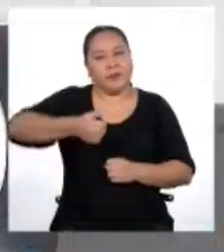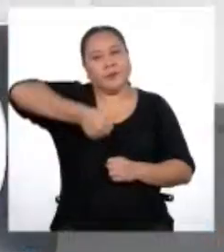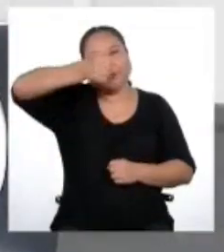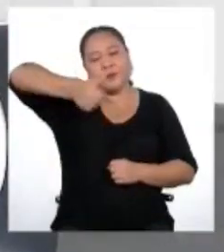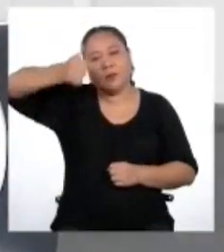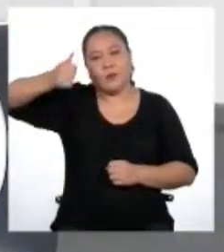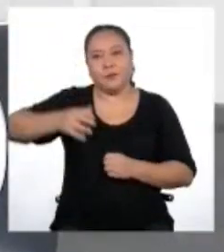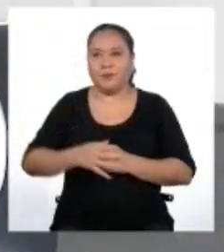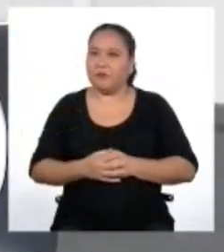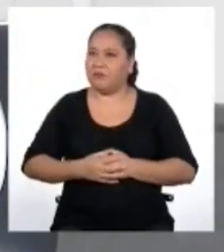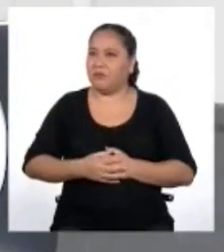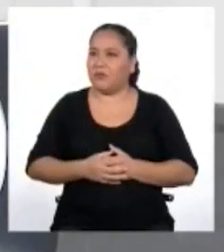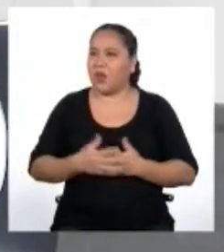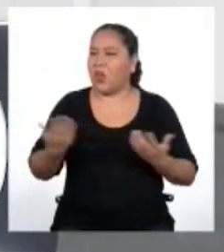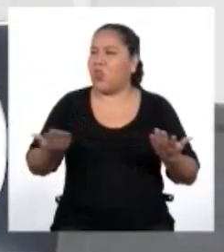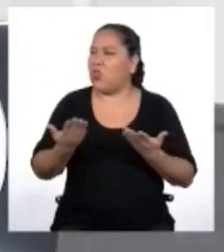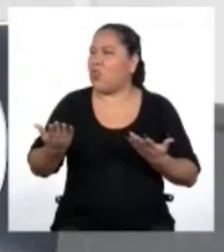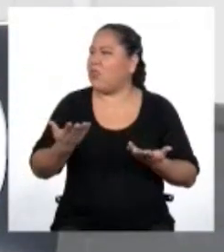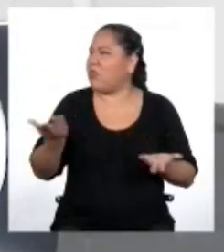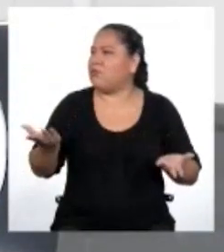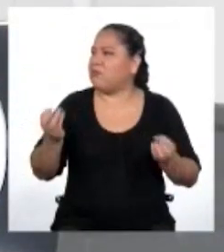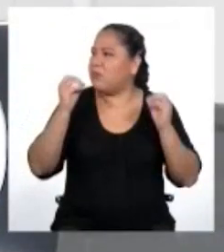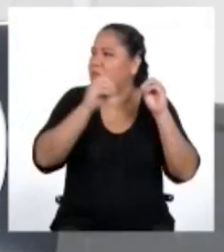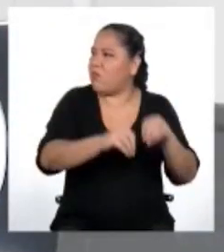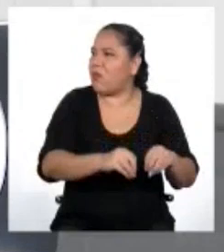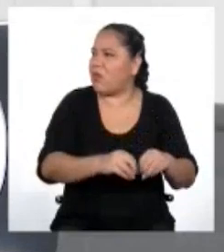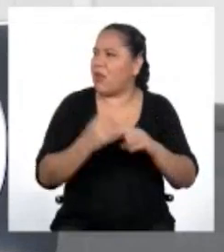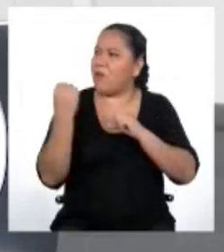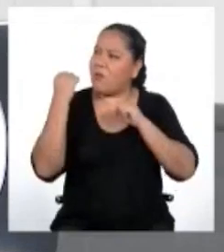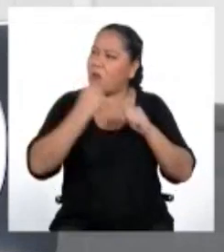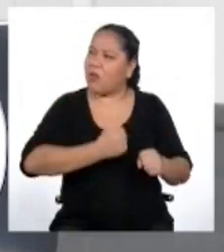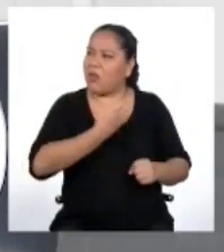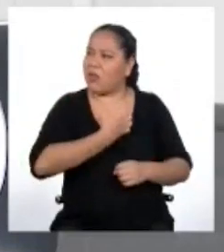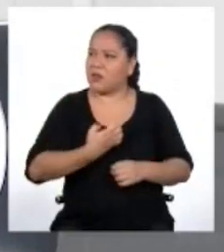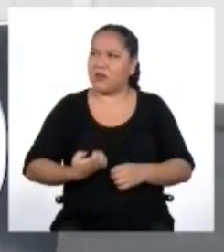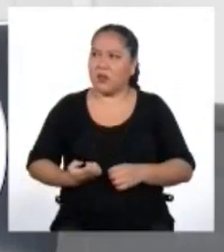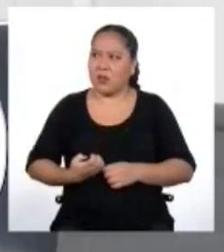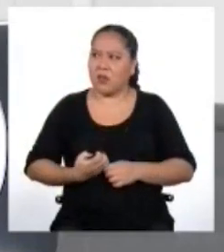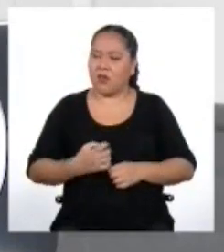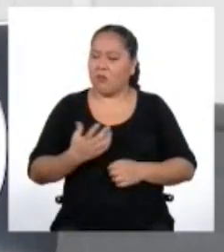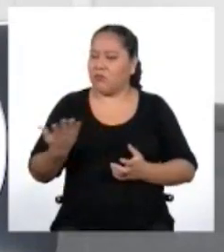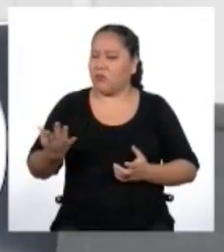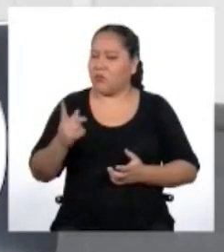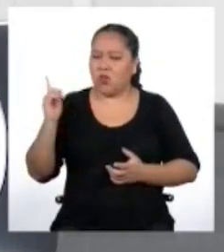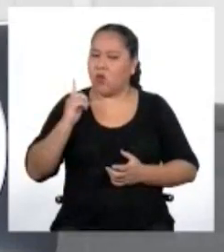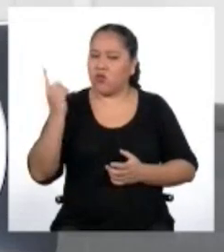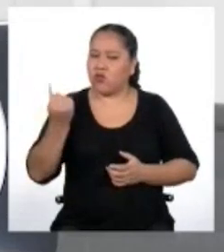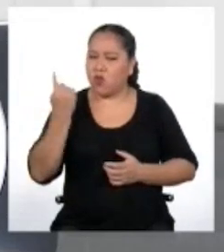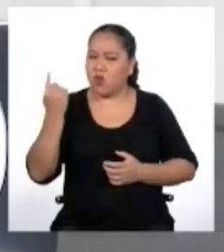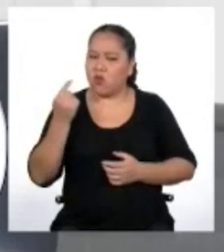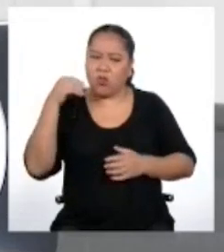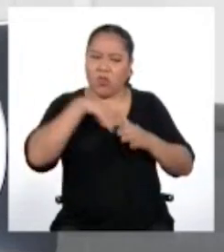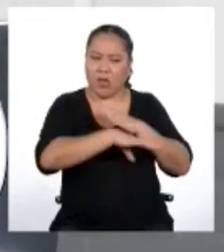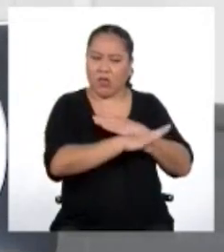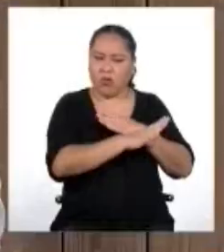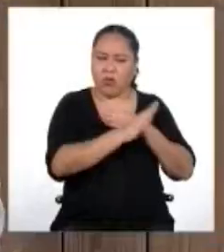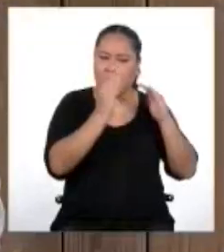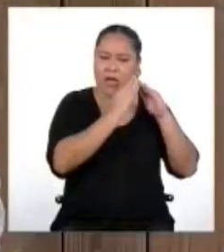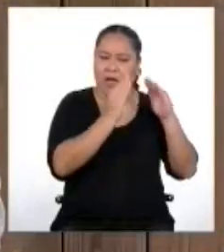elegidas. ¿Y dónde está todo ese poder del Estado? Hace un rato me dijiste que no estaba solo en el presidente y en el Palacio de